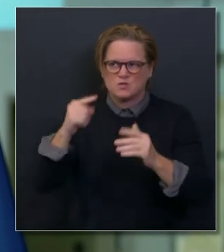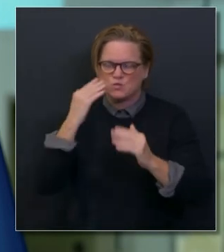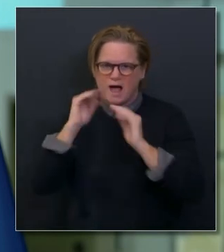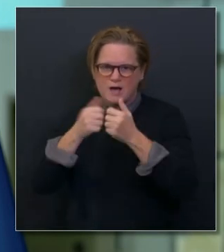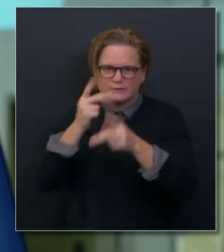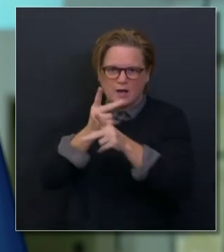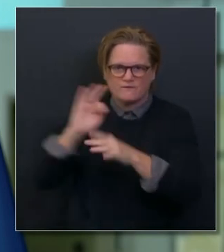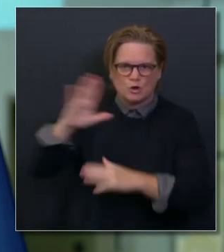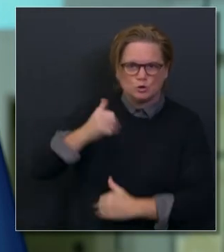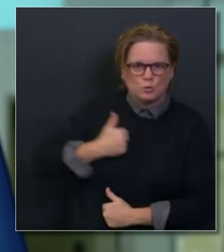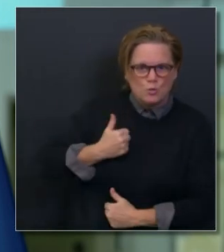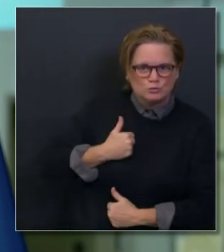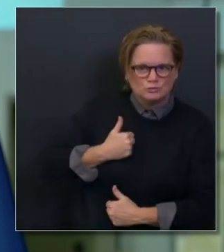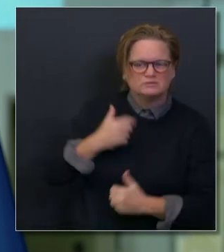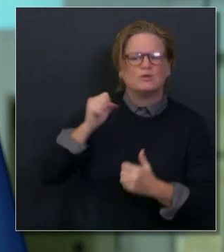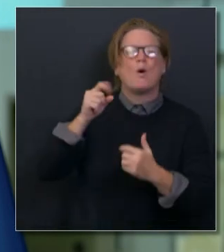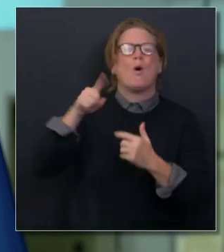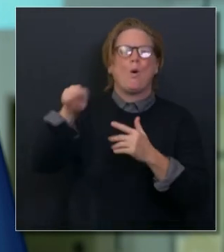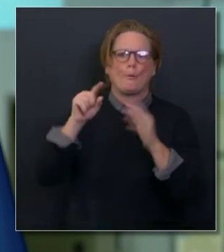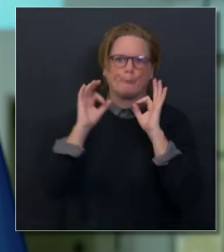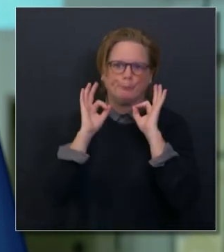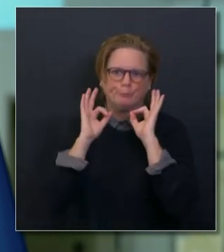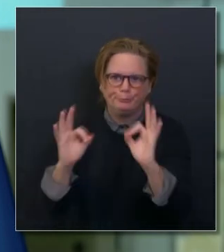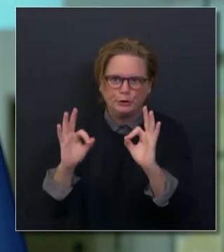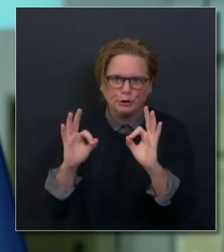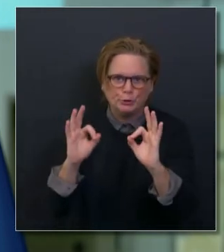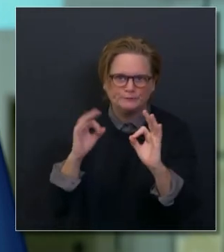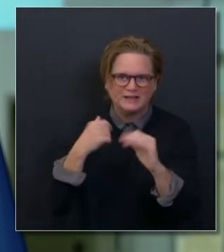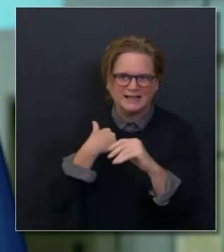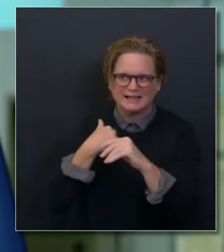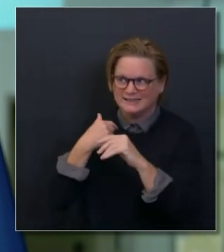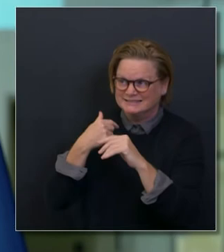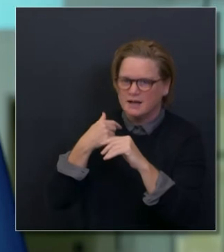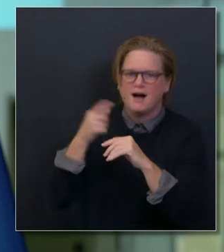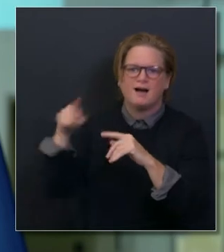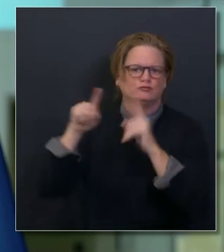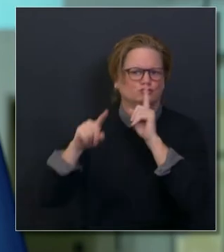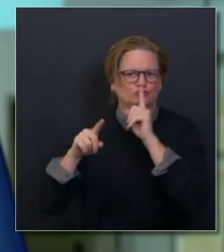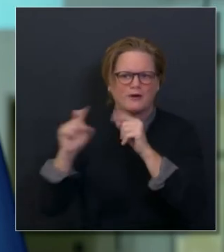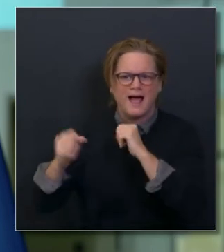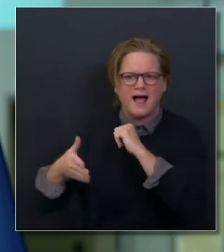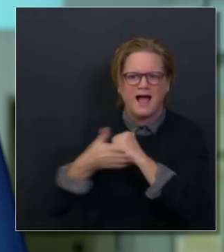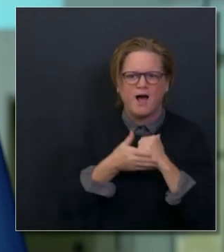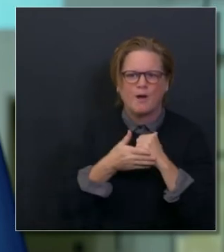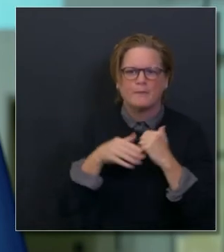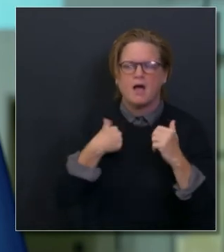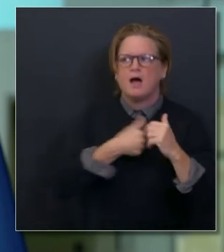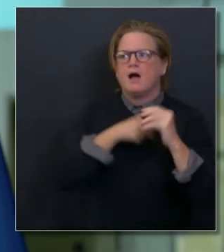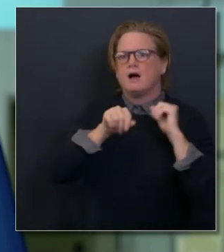militares. Hemos tenido esta conversación, no ha sido formalizada con los socios